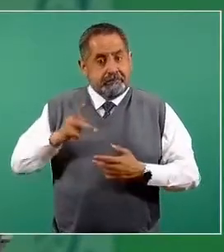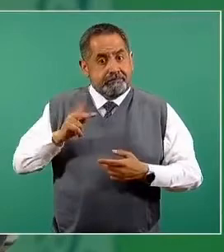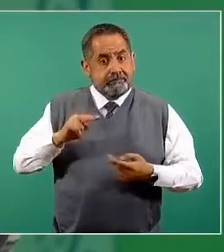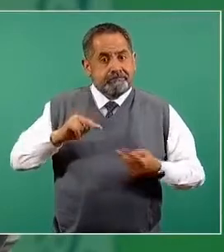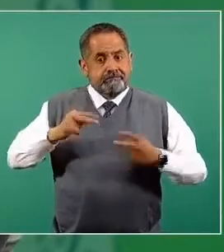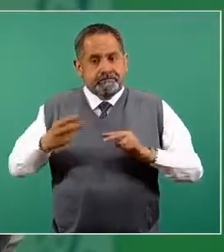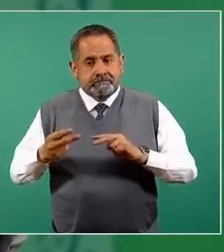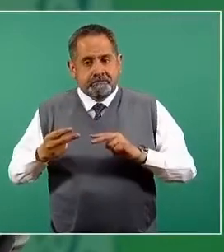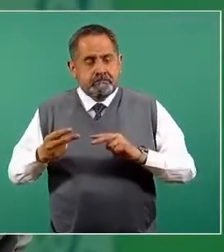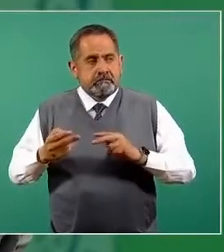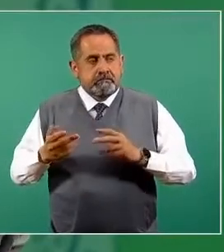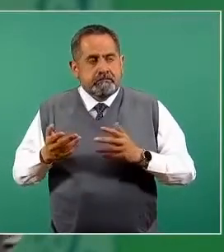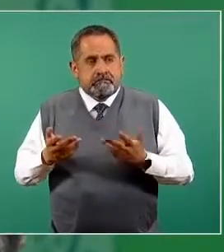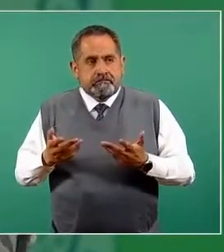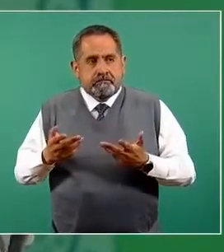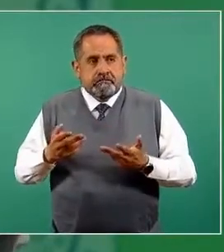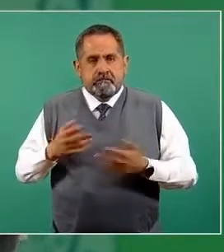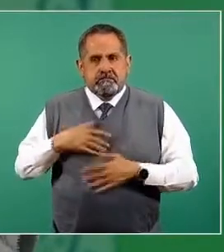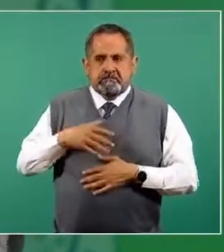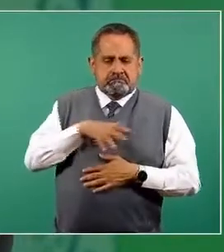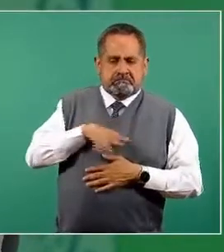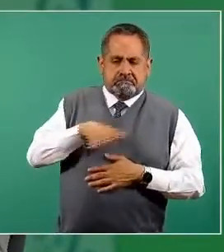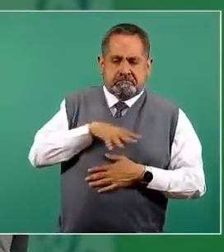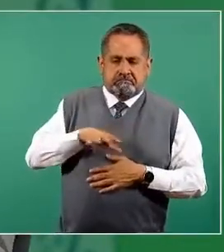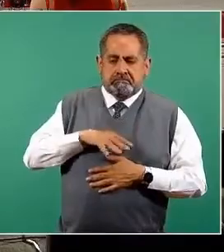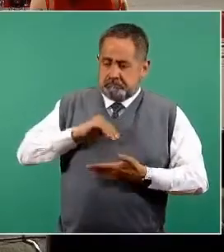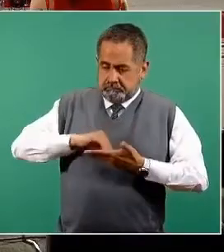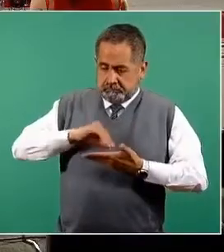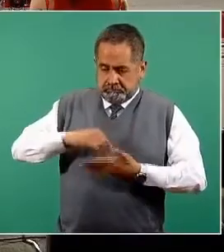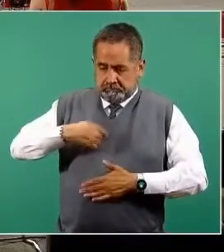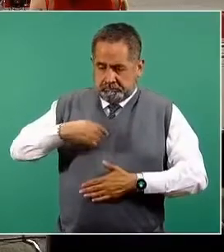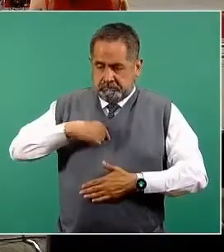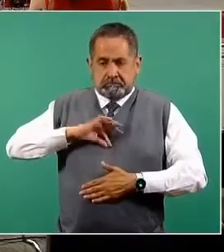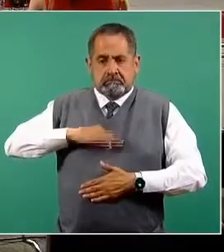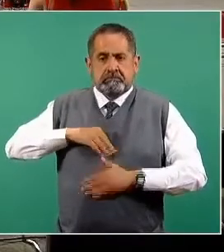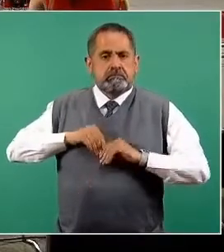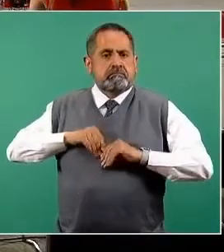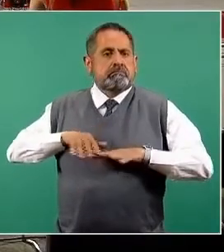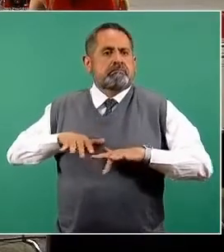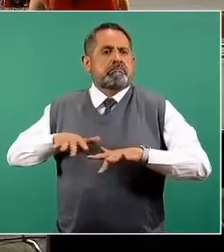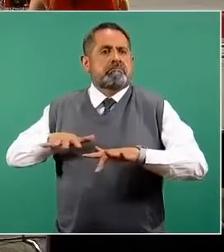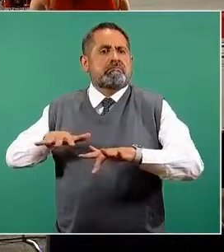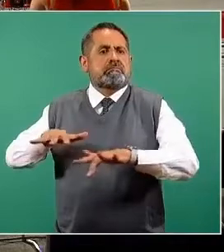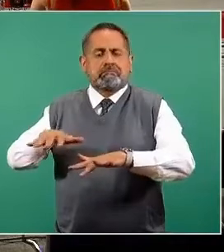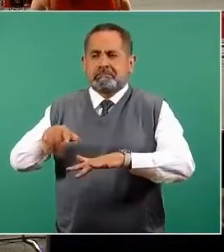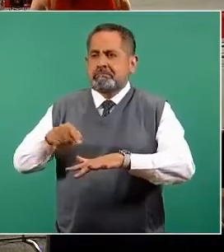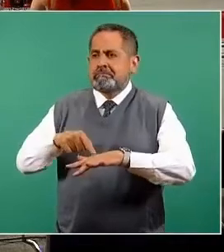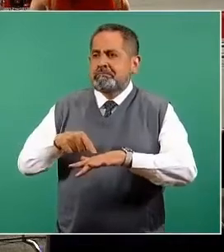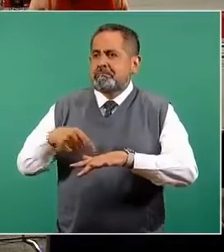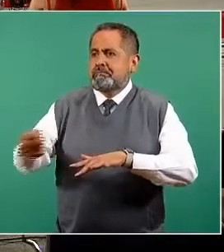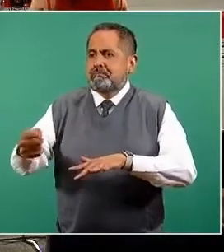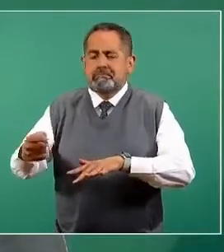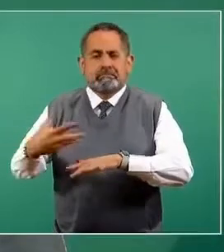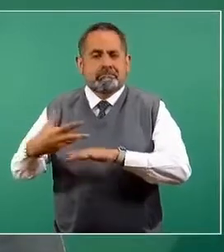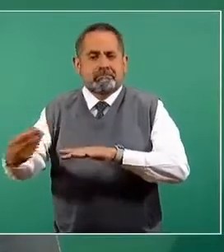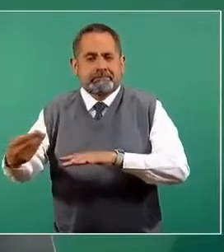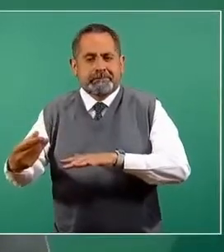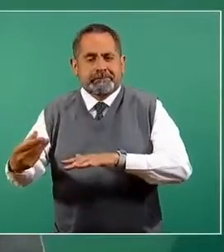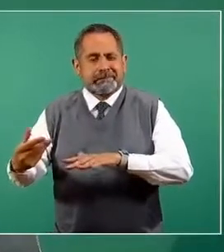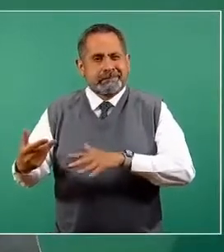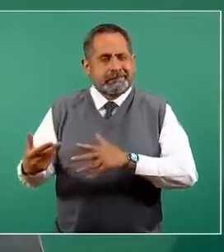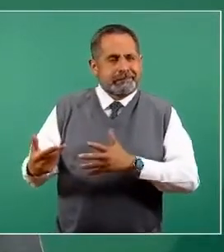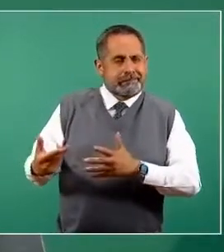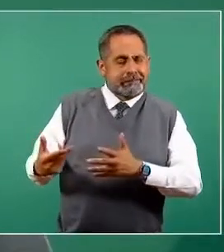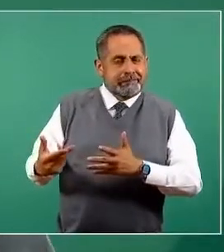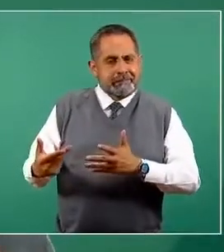de disminuir riesgos, no solamente en la persona que va a ser en un momento dado invitada a vacunarse, sino en